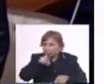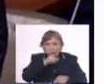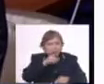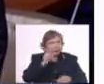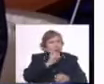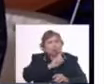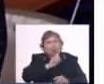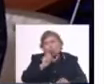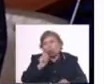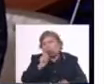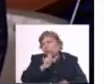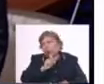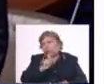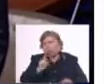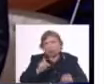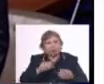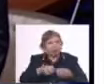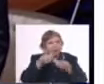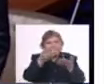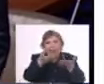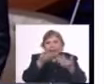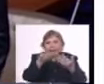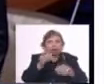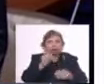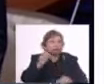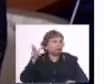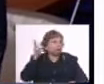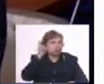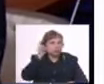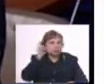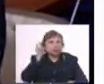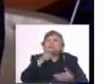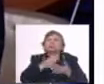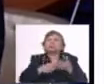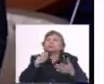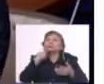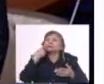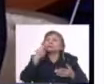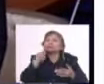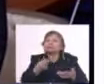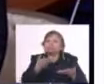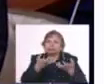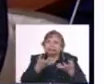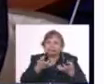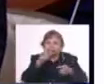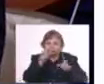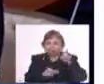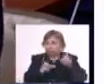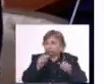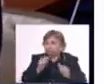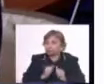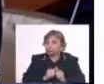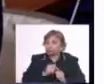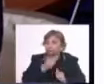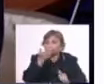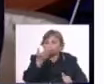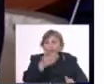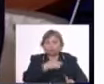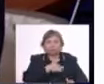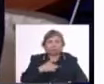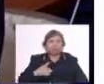tampoco debemos ceder y no escuchar lo que la población en este momento quiere. Entonces, señor